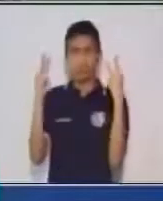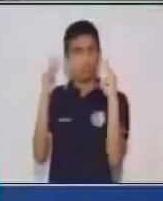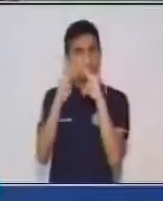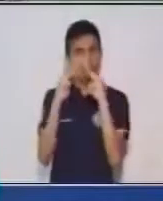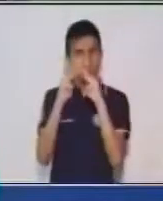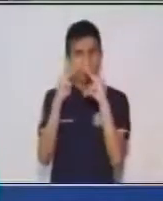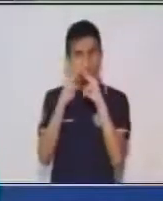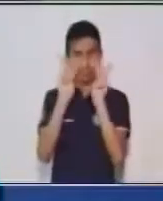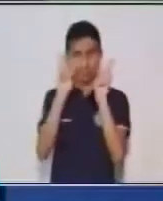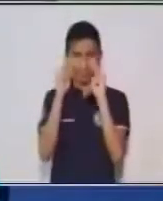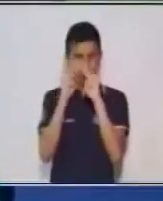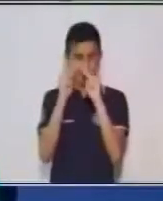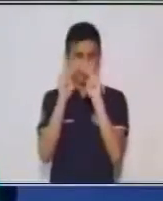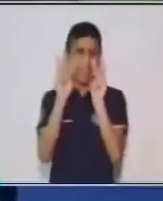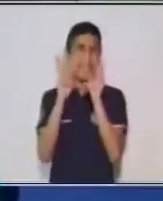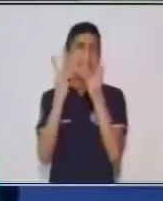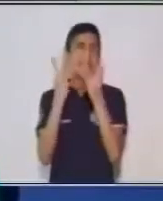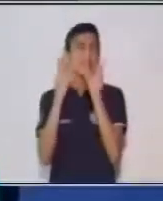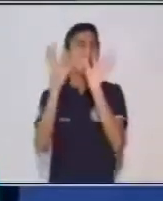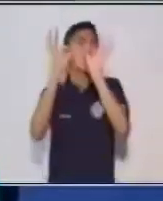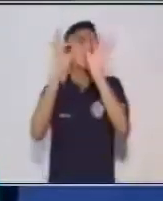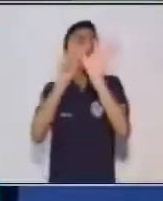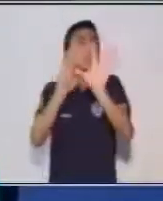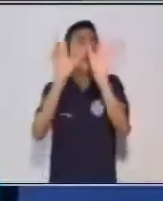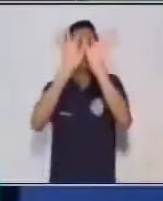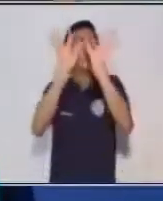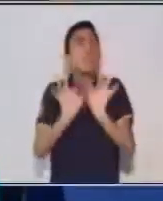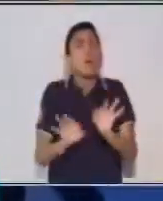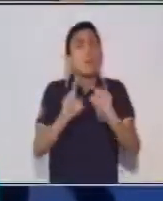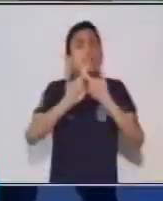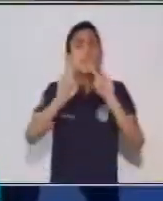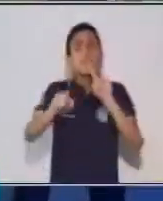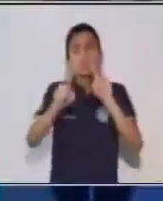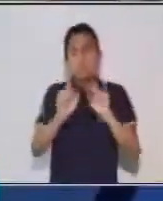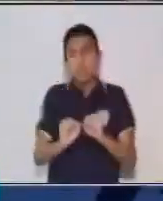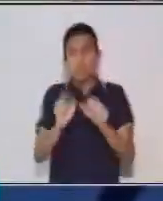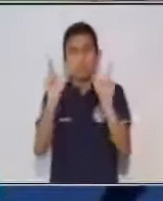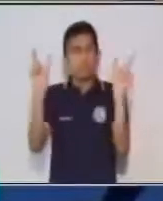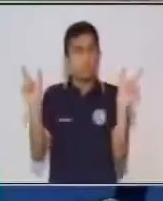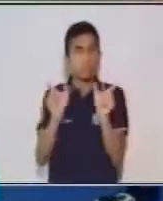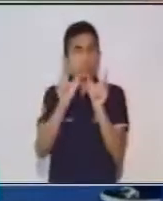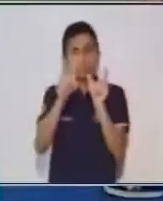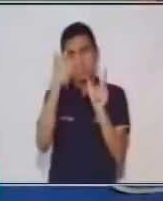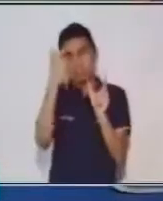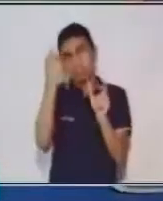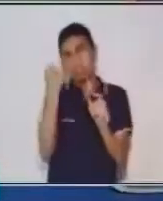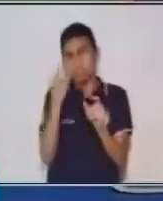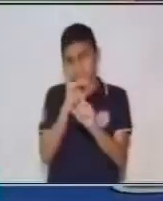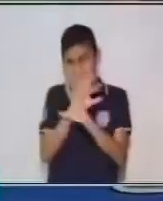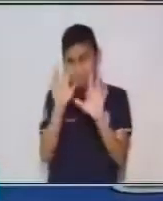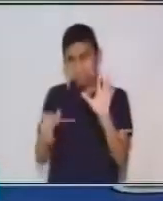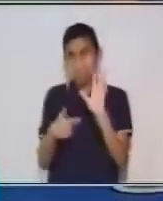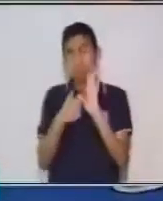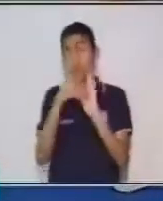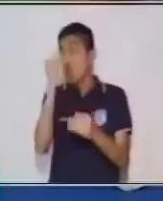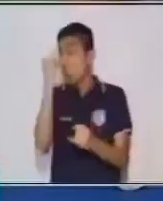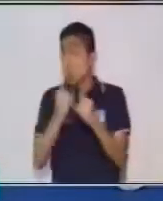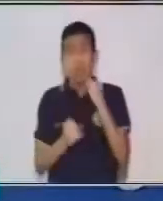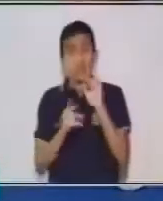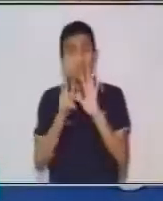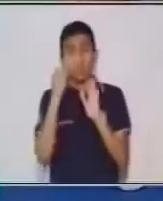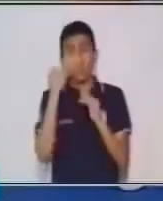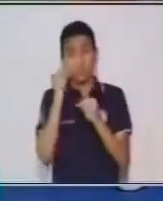total de 6 formas diferentes de conjugar el verbo. Y vamos con nuestro